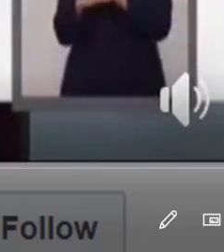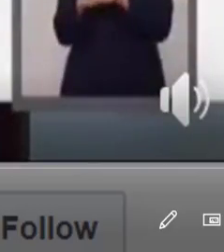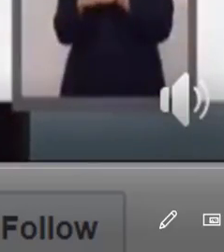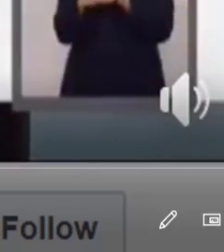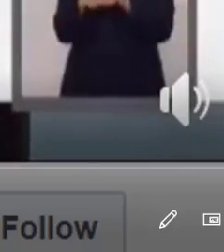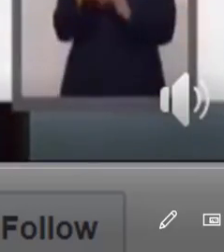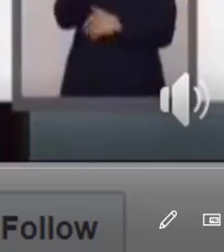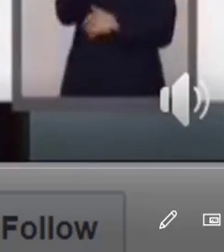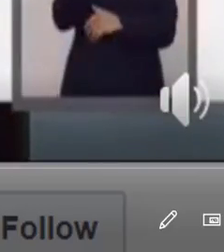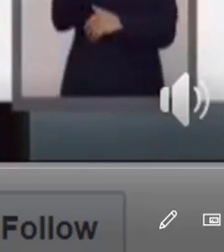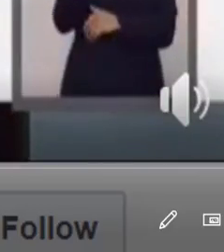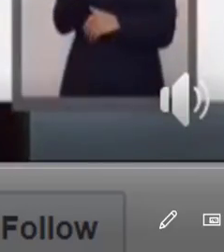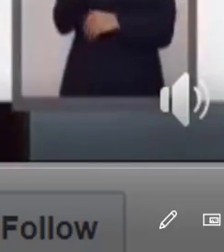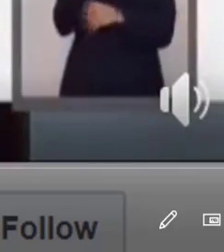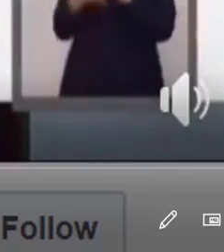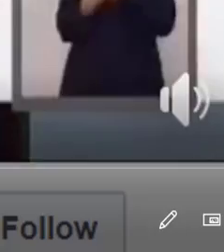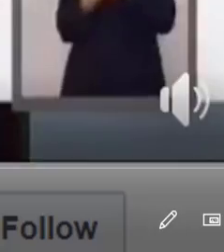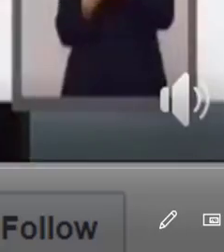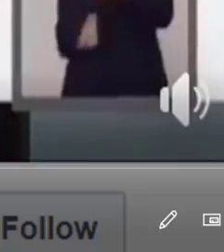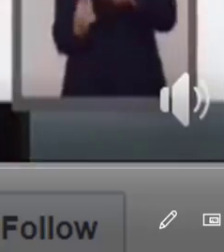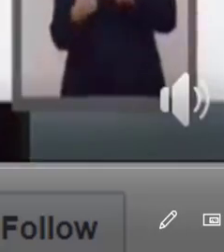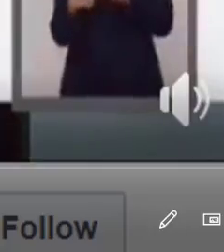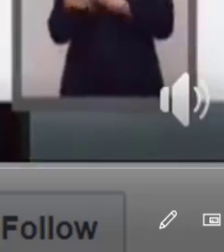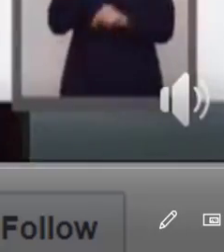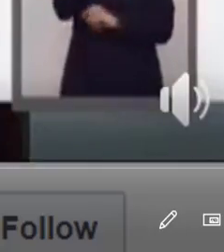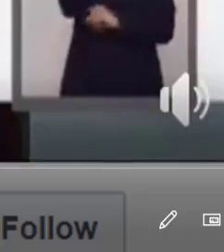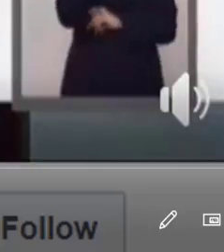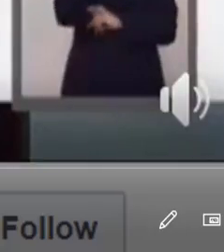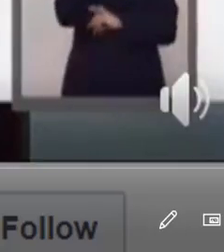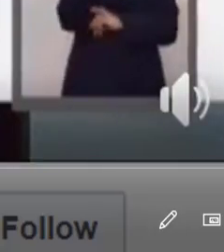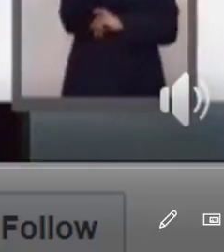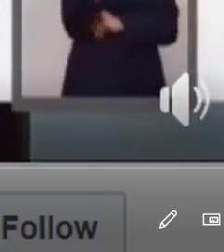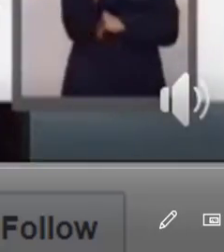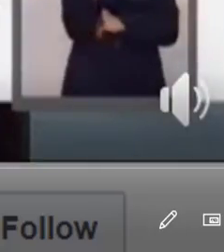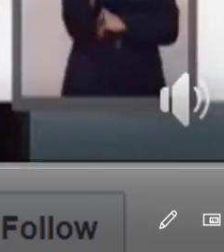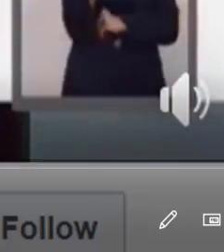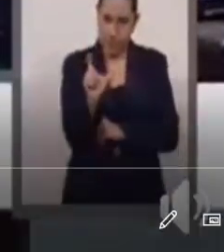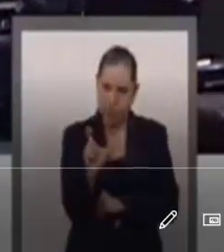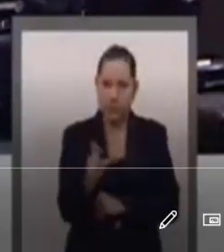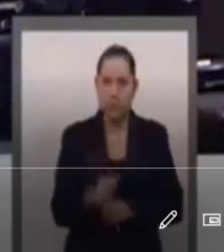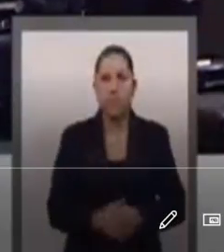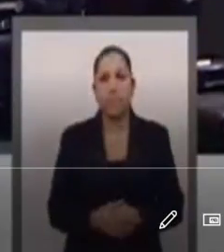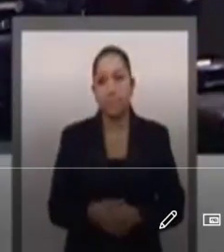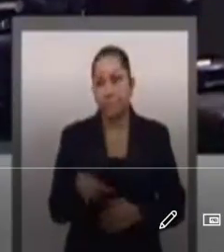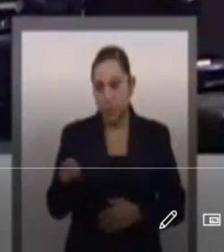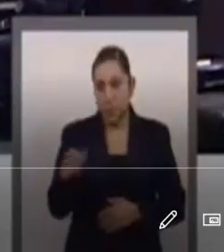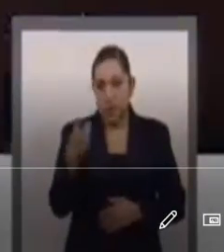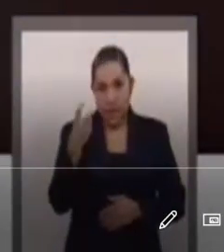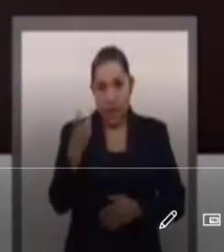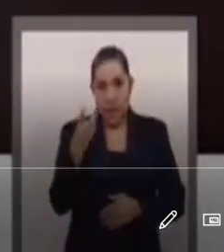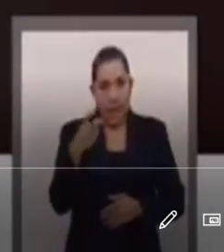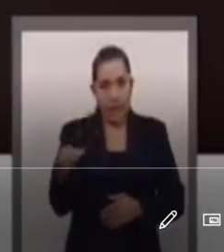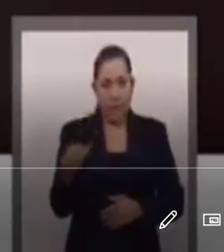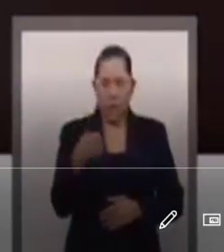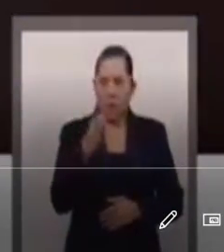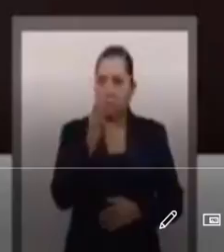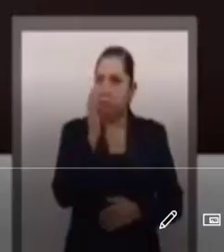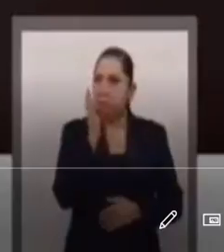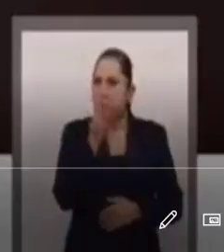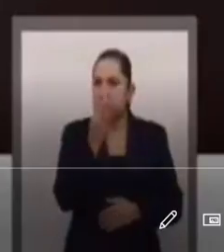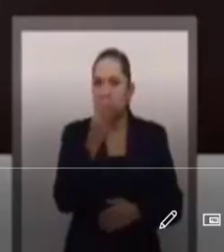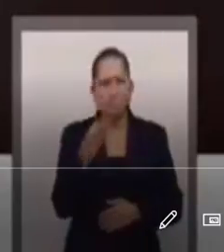de 249 tarjetas clonadas que, insisto, inmediatamente